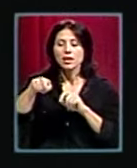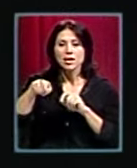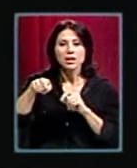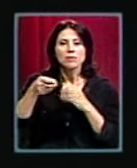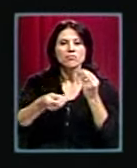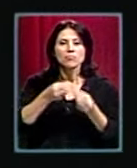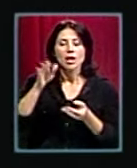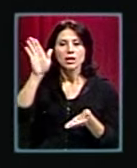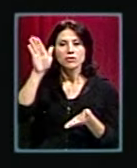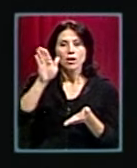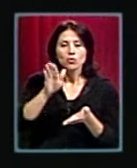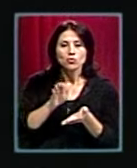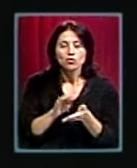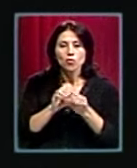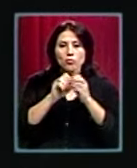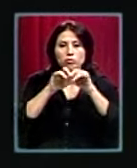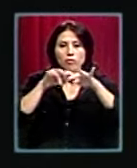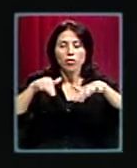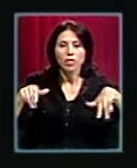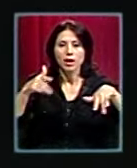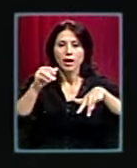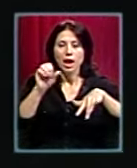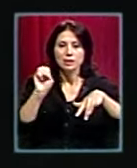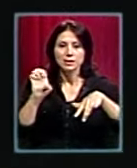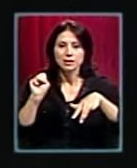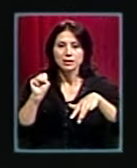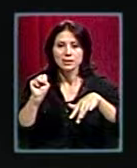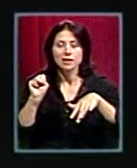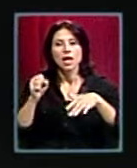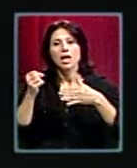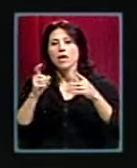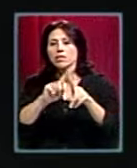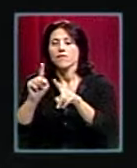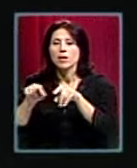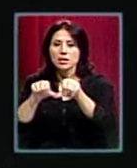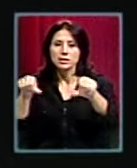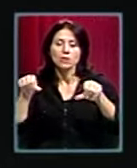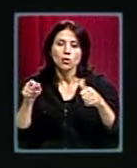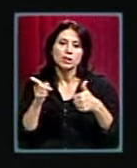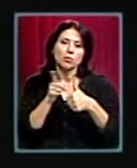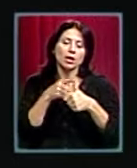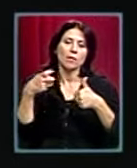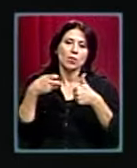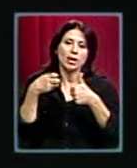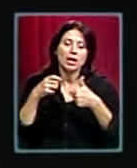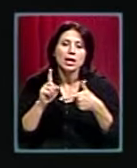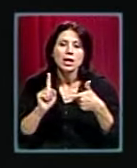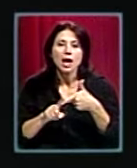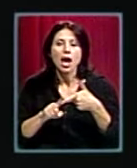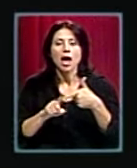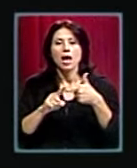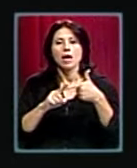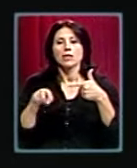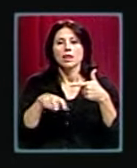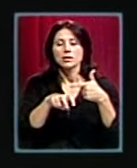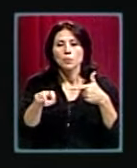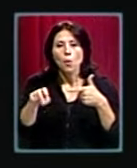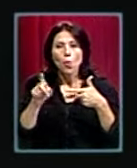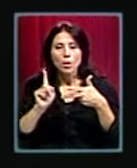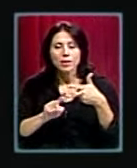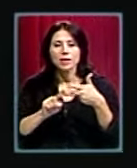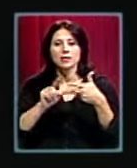de gases de efecto invernadero en los diferentes sectores, llámese el sector energía o el sector transportes o el